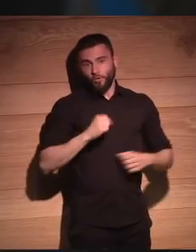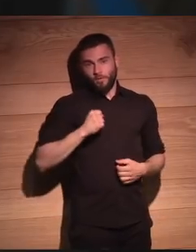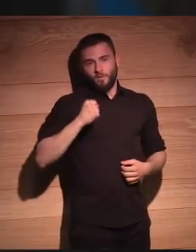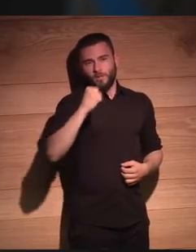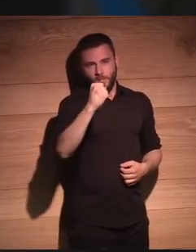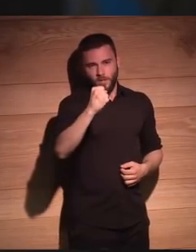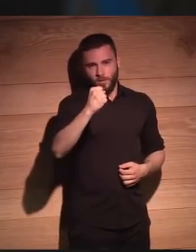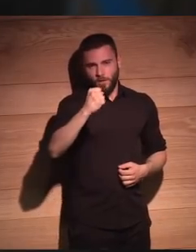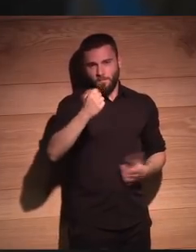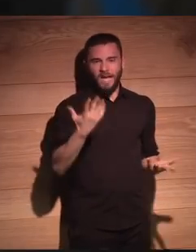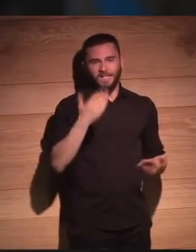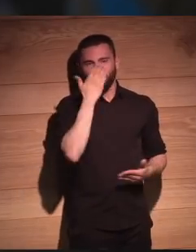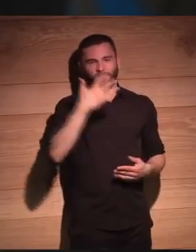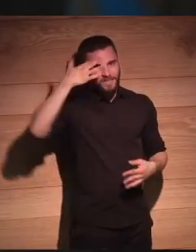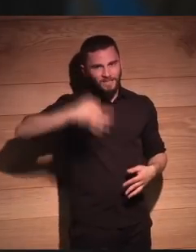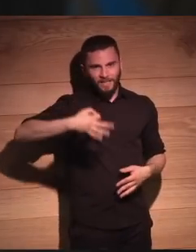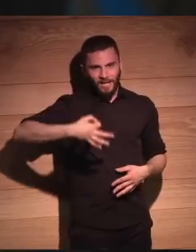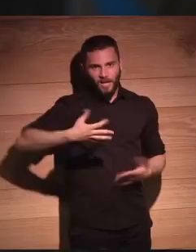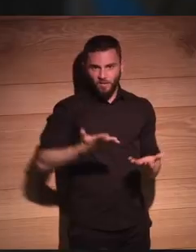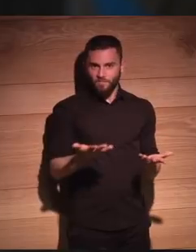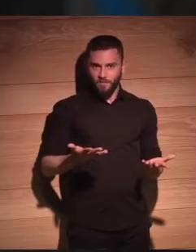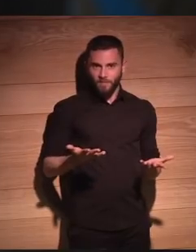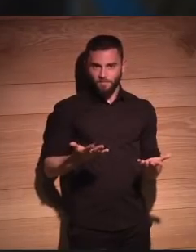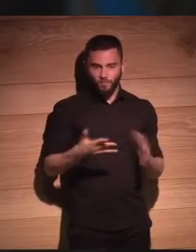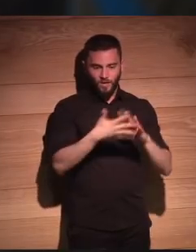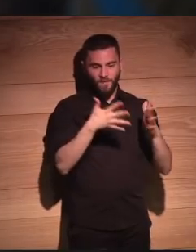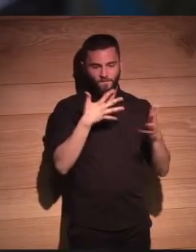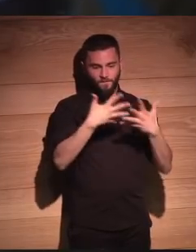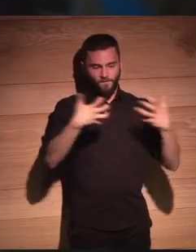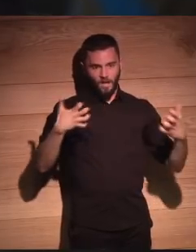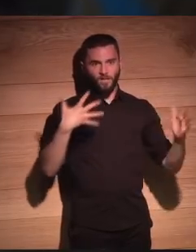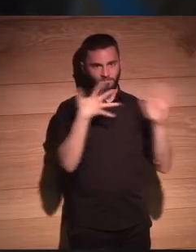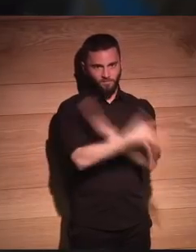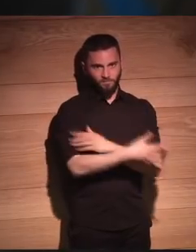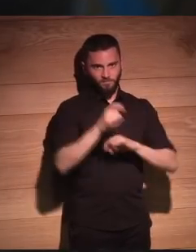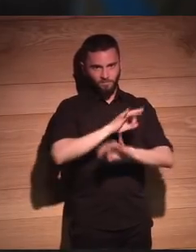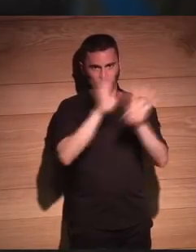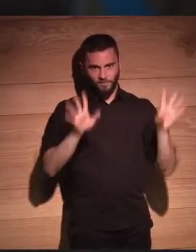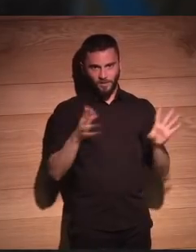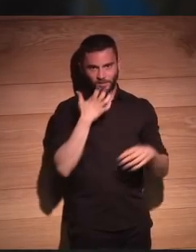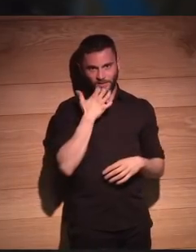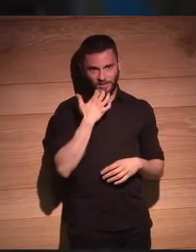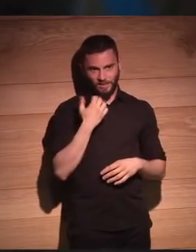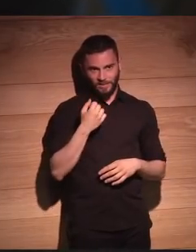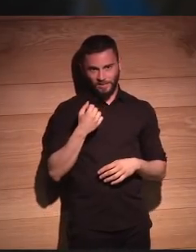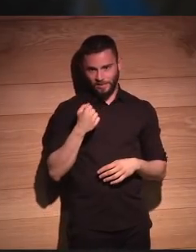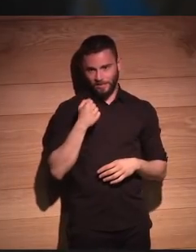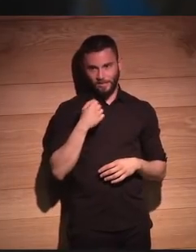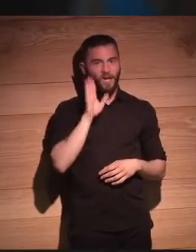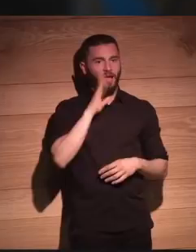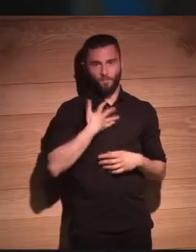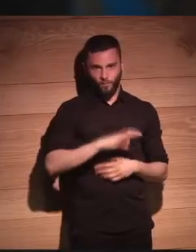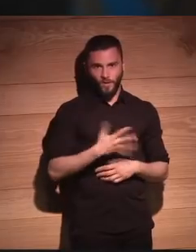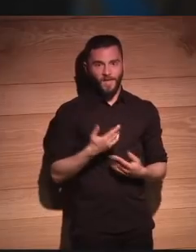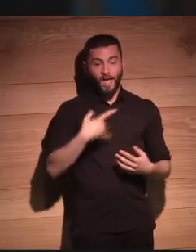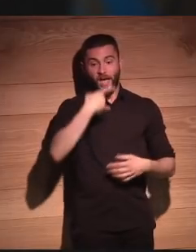más creíble, como ha sido una frase que lo ha definido durante mucho tiempo, si es que se puede creer un superhéroe, no fue un amor a primera vista,